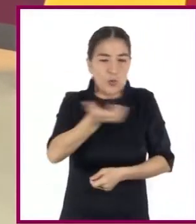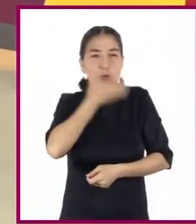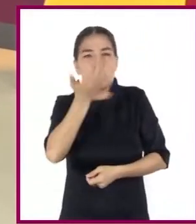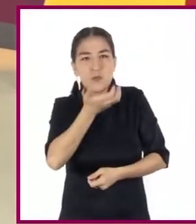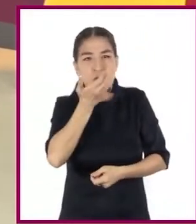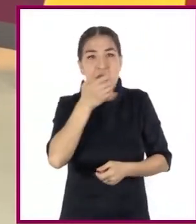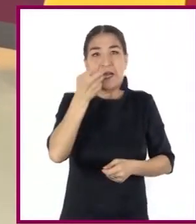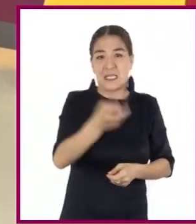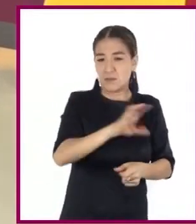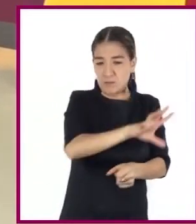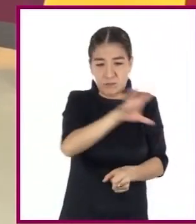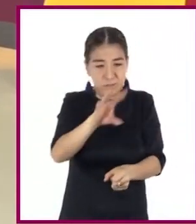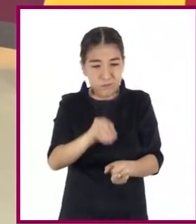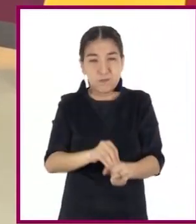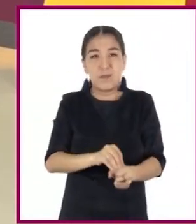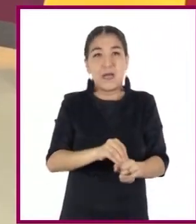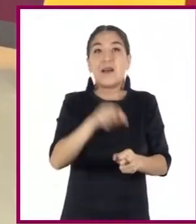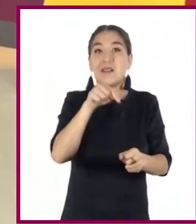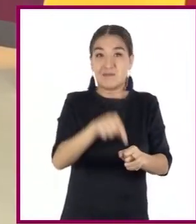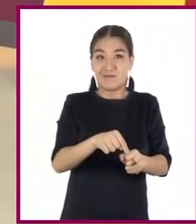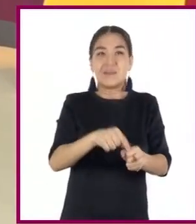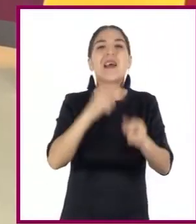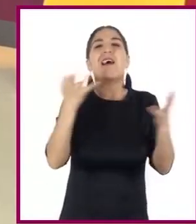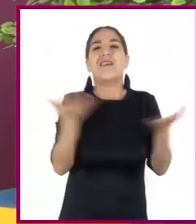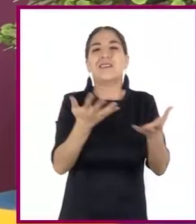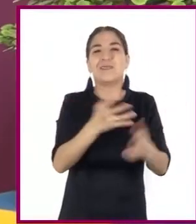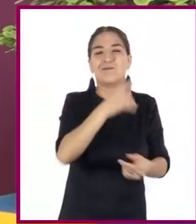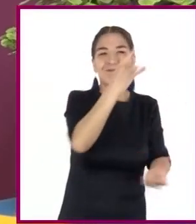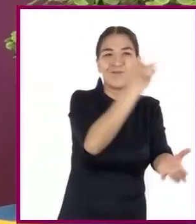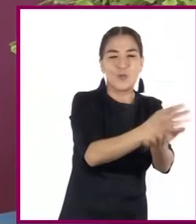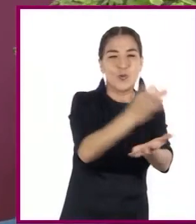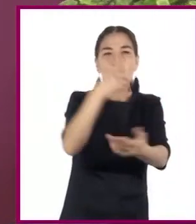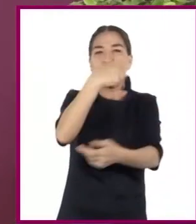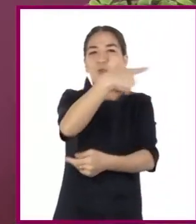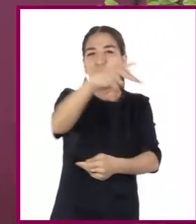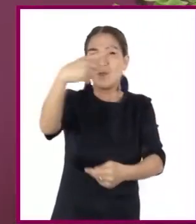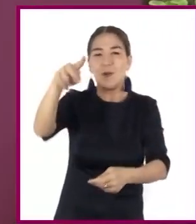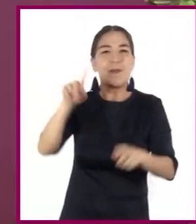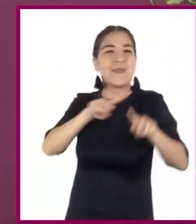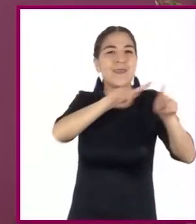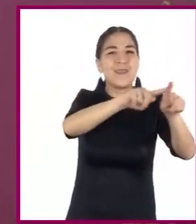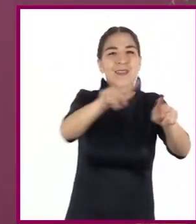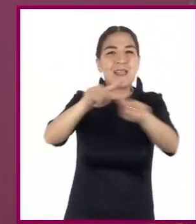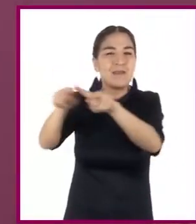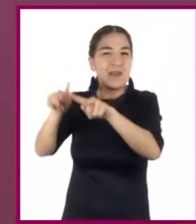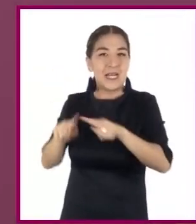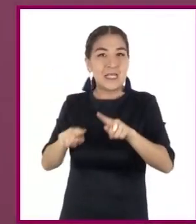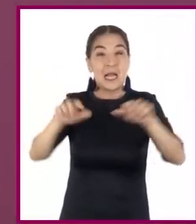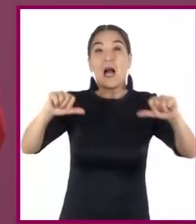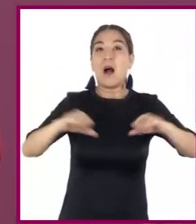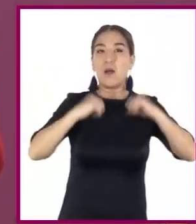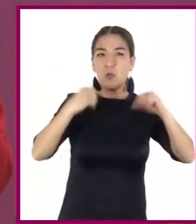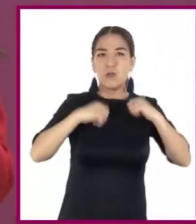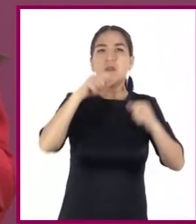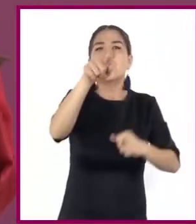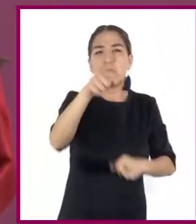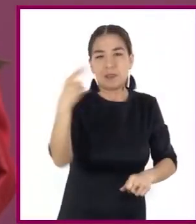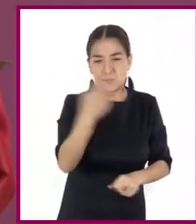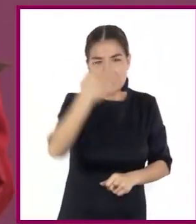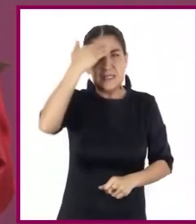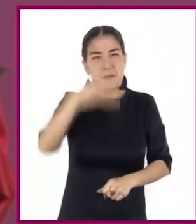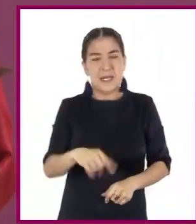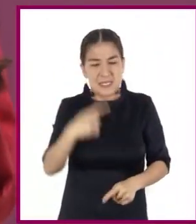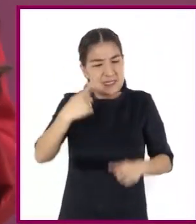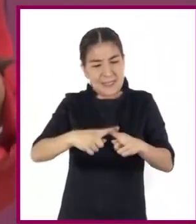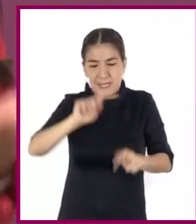otras, nos harán ser únicos. Como adolescentes, necesitas saber quiénes son, ya